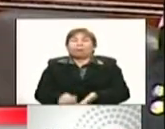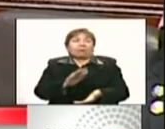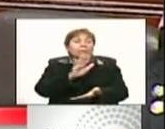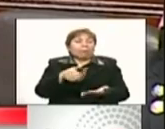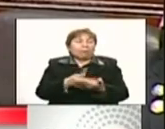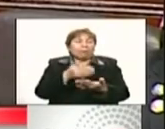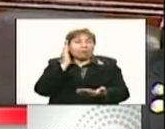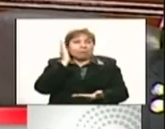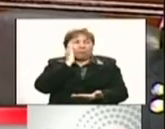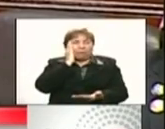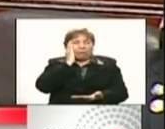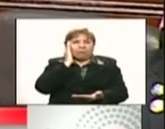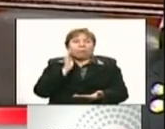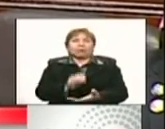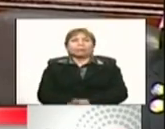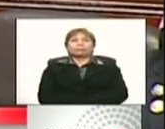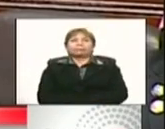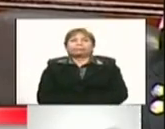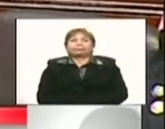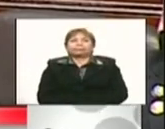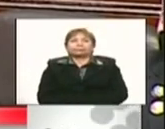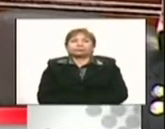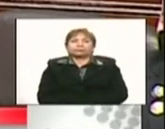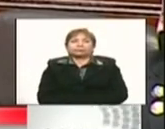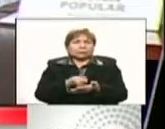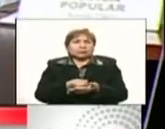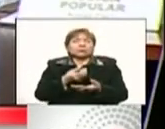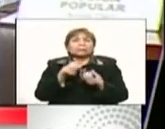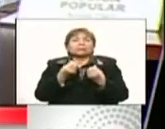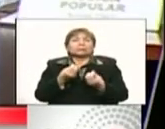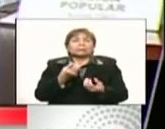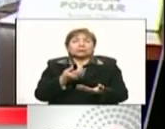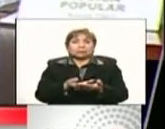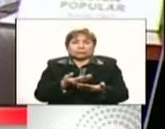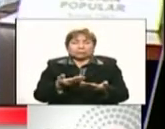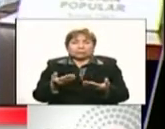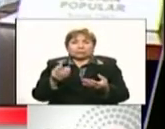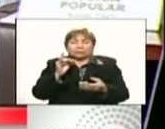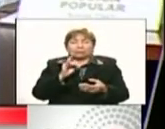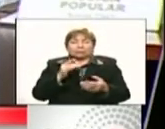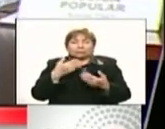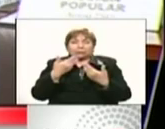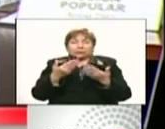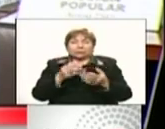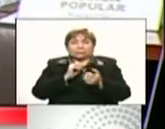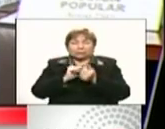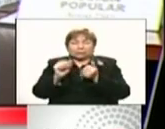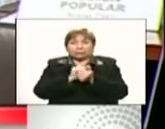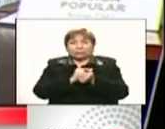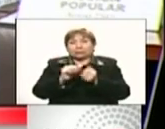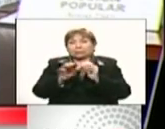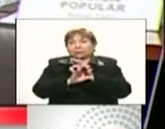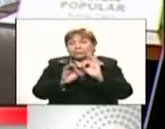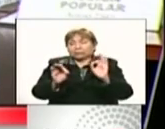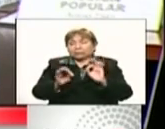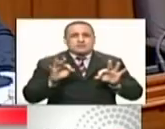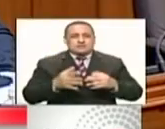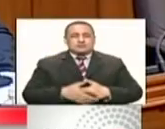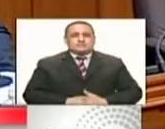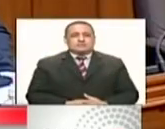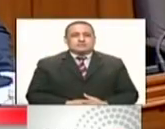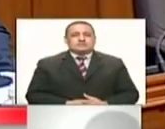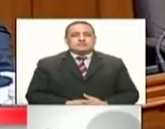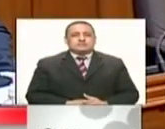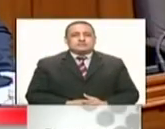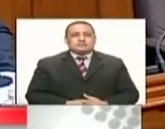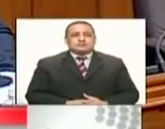pregunta. Igual tiene que ir al Congreso y obtener y ser aprobada la reforma por mayoría absoluta